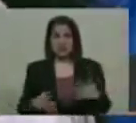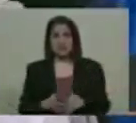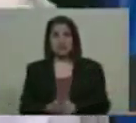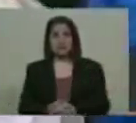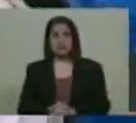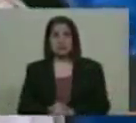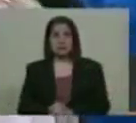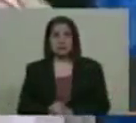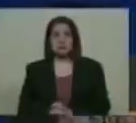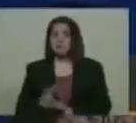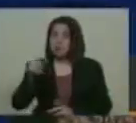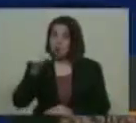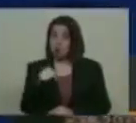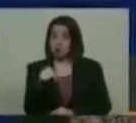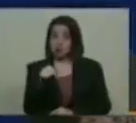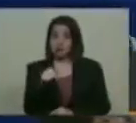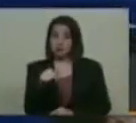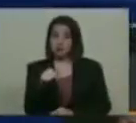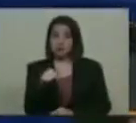Y hoy